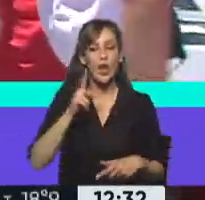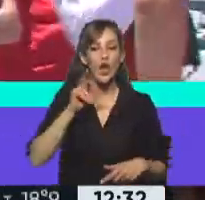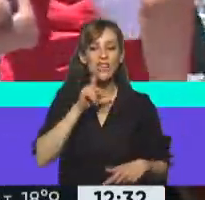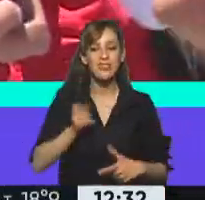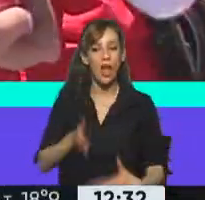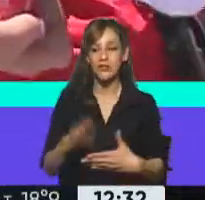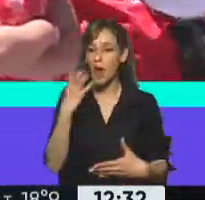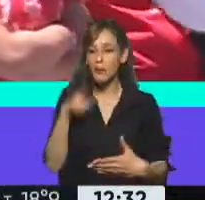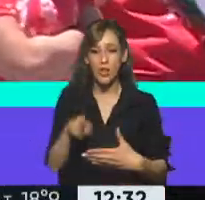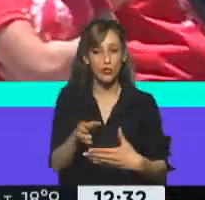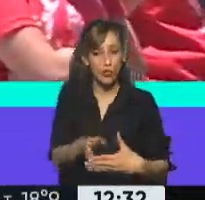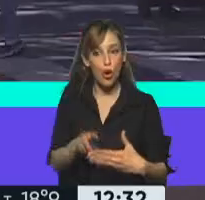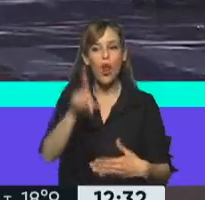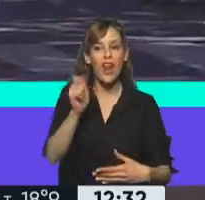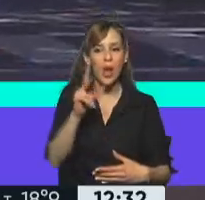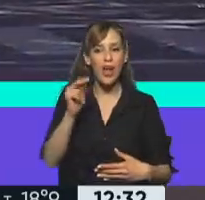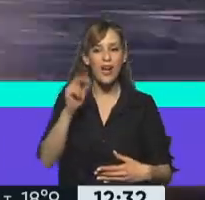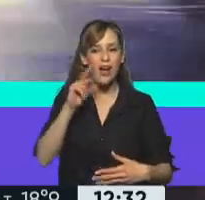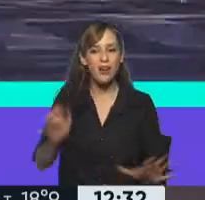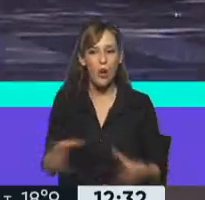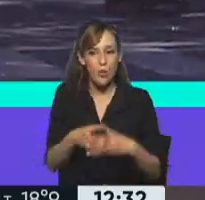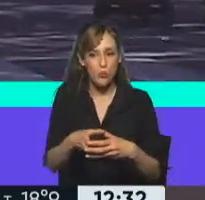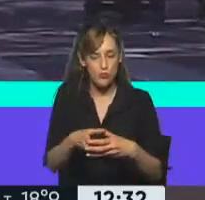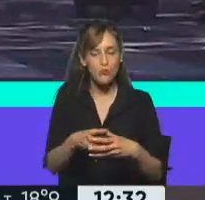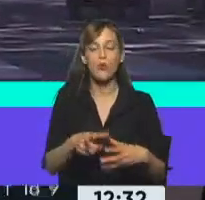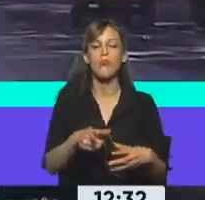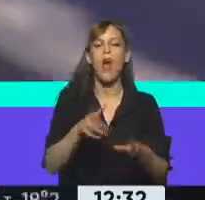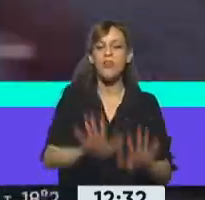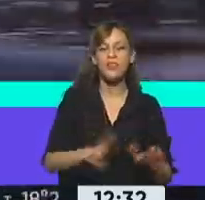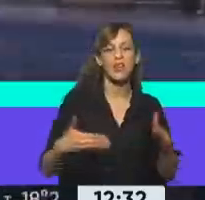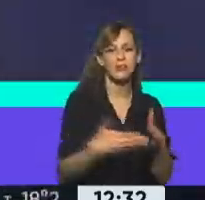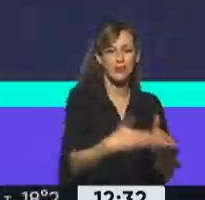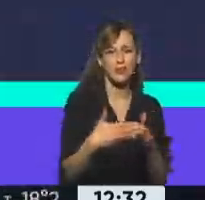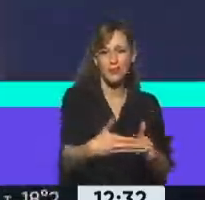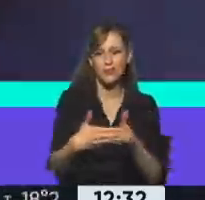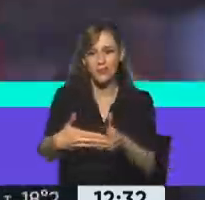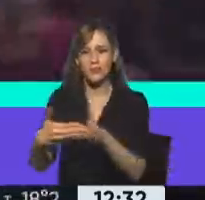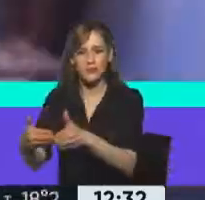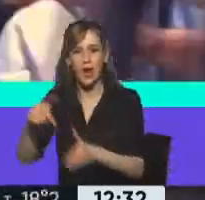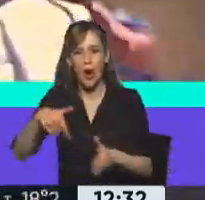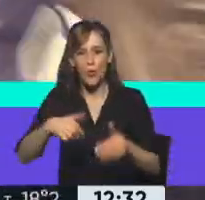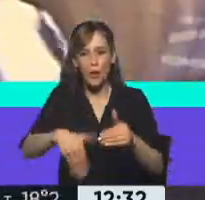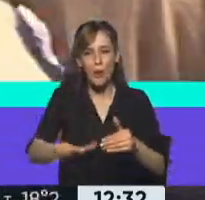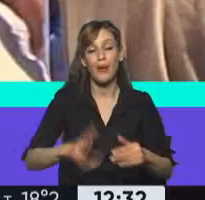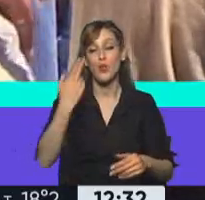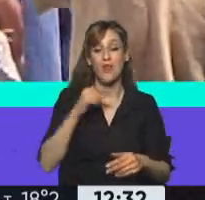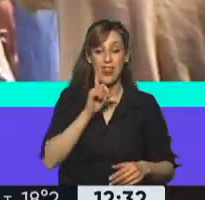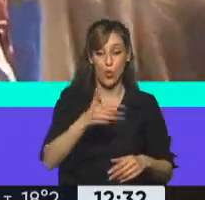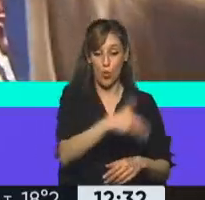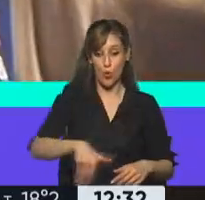Bancaria. Podemos seguir así durante diferentes esquinas, todas alrededor de la 9 de